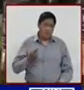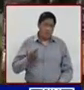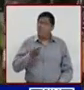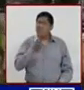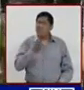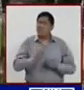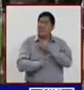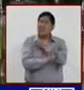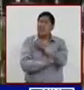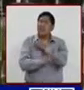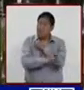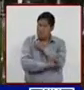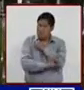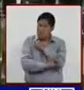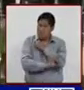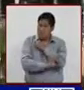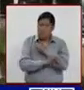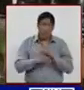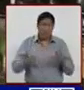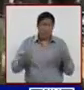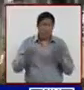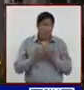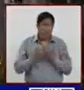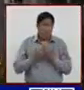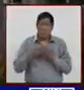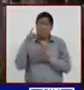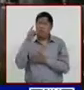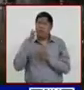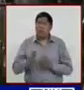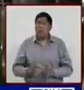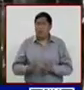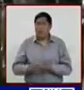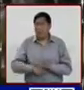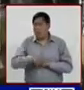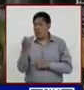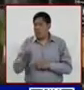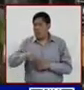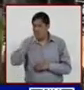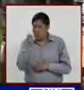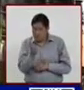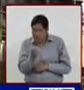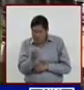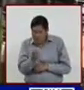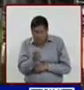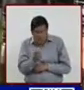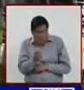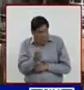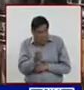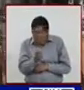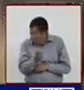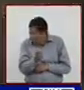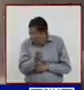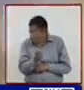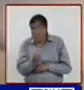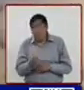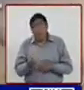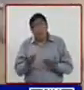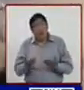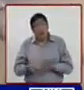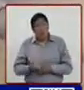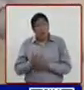los extranjeros y, bueno, mezcla de bolivianos. Manejan cuchillos, armas blancas, hasta armamento.